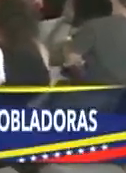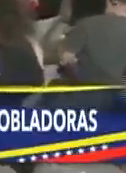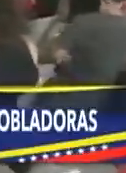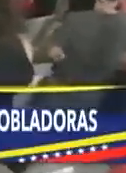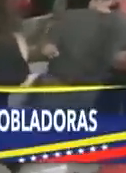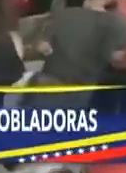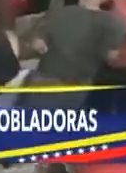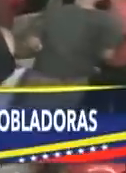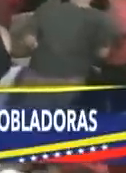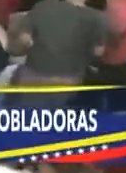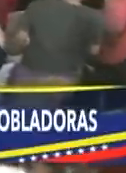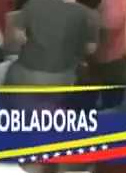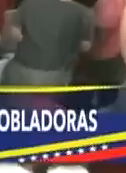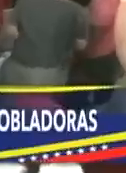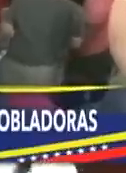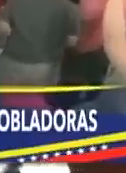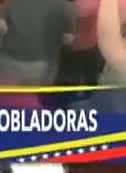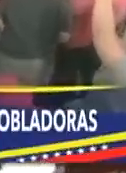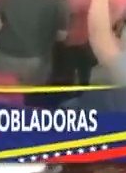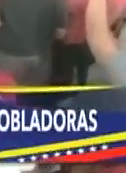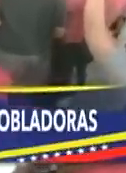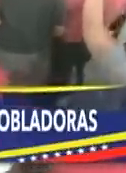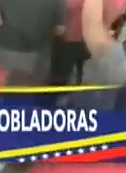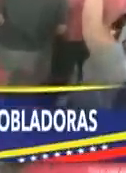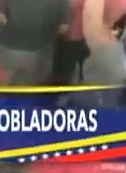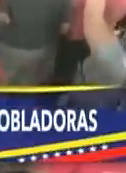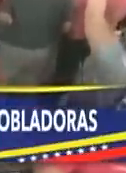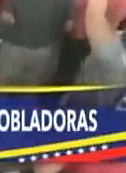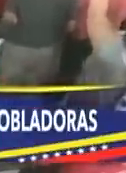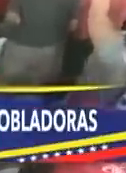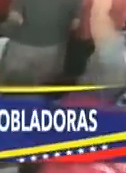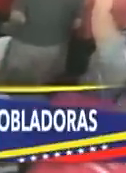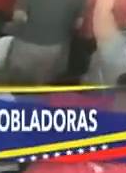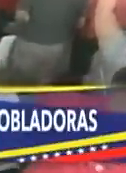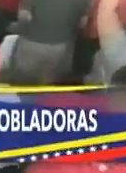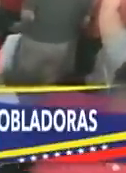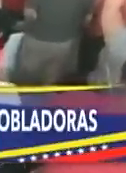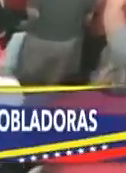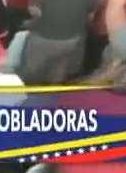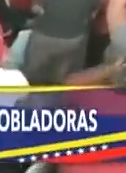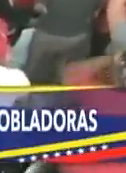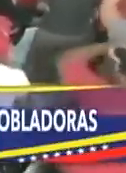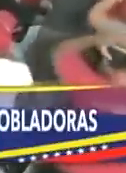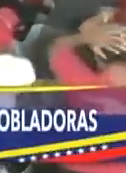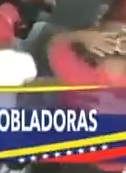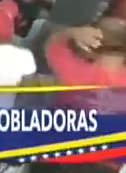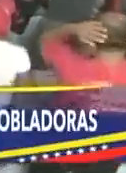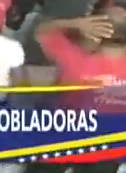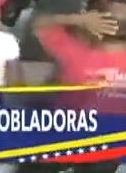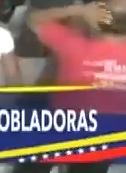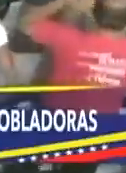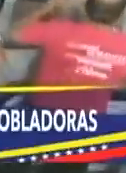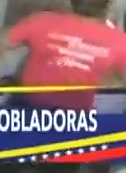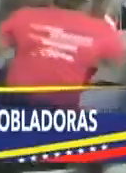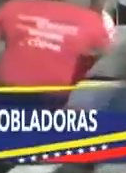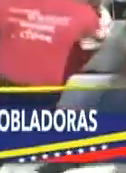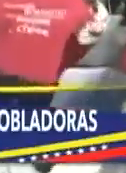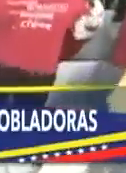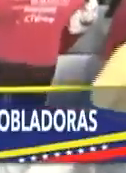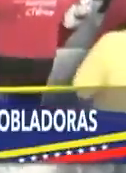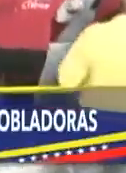ofrecemos a través de las pestañas de venezolanas a mí el motivo lleno de